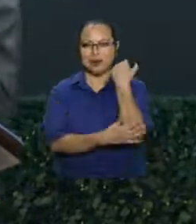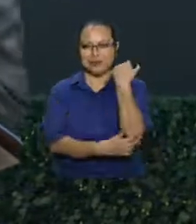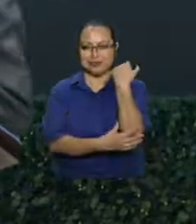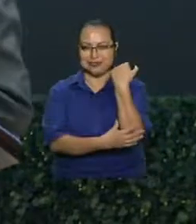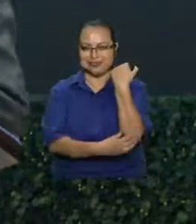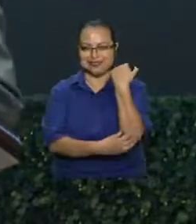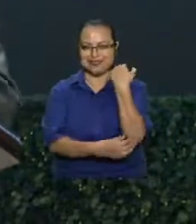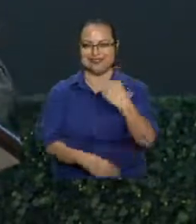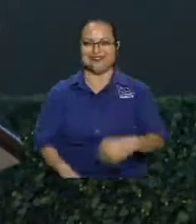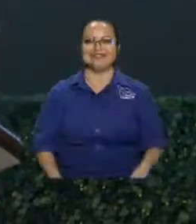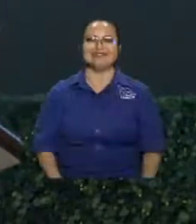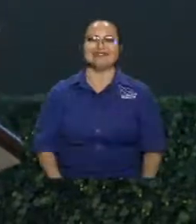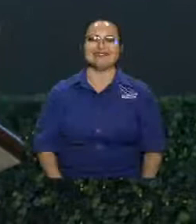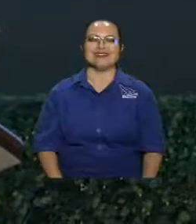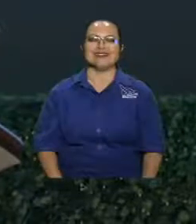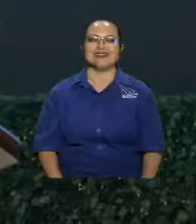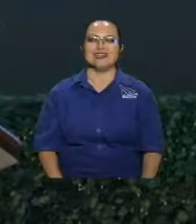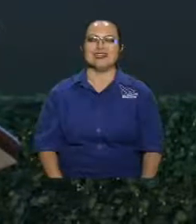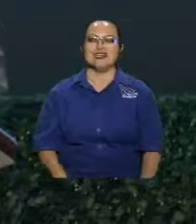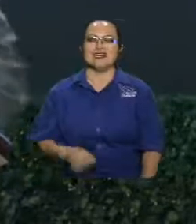Estoy bravo con la pobreza, no contigo.